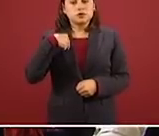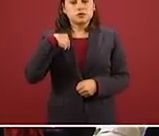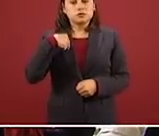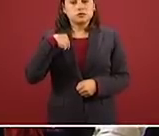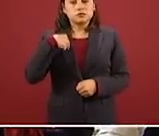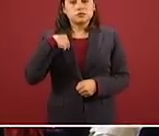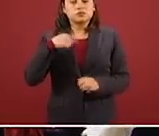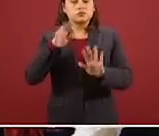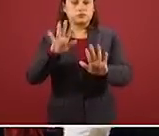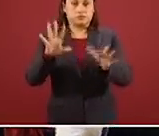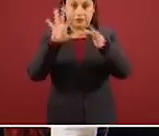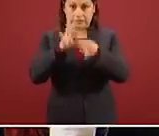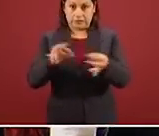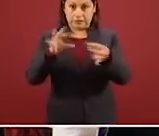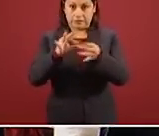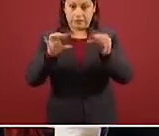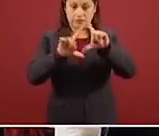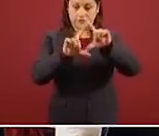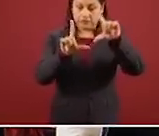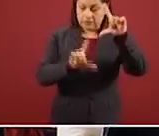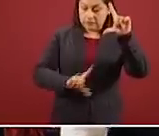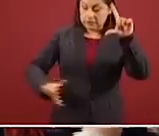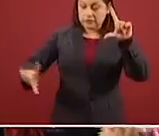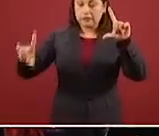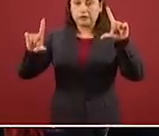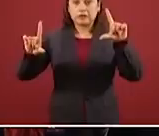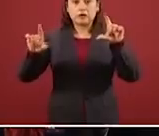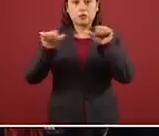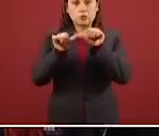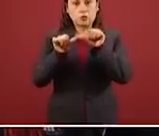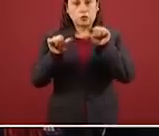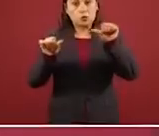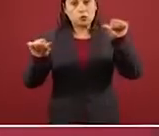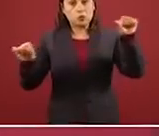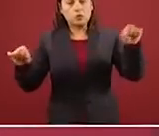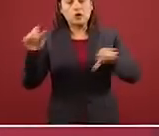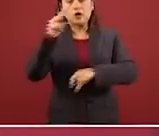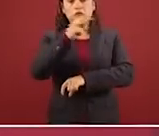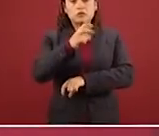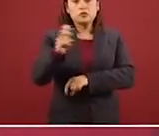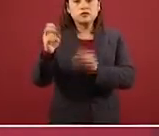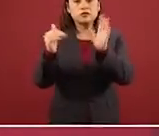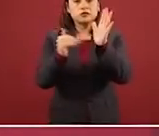nuestro territorio tiene 200 millones de hectáreas.